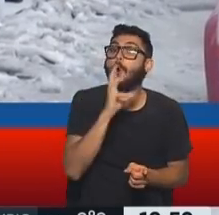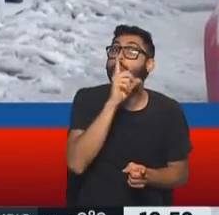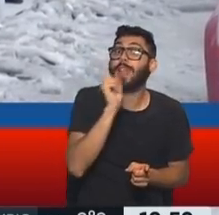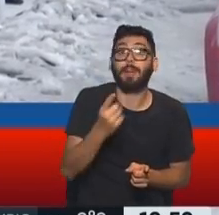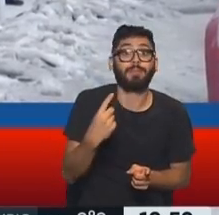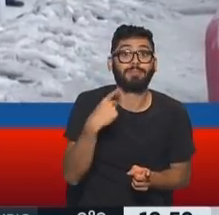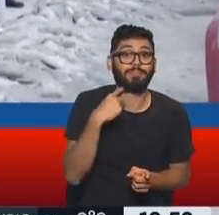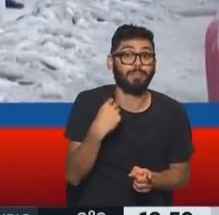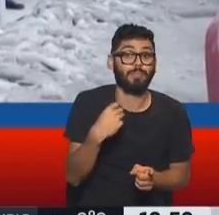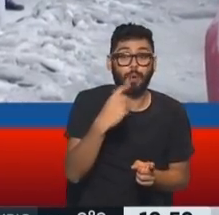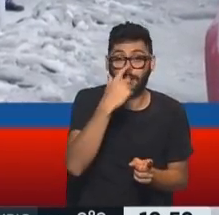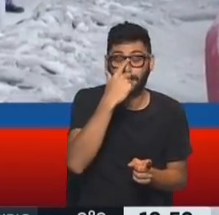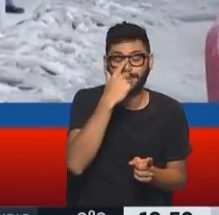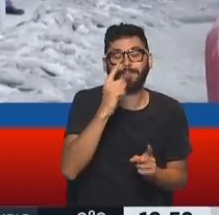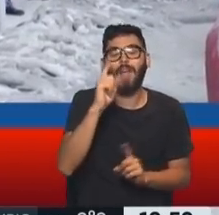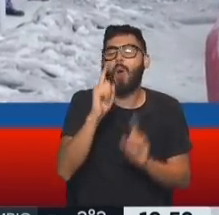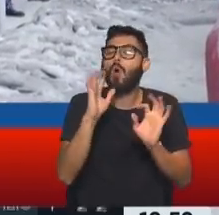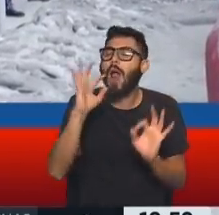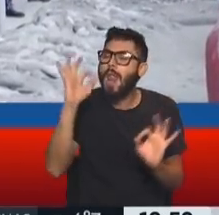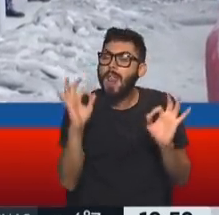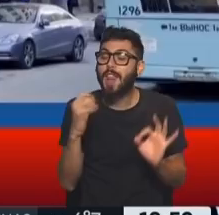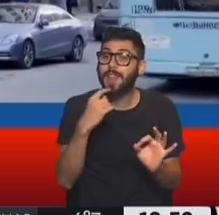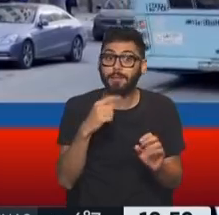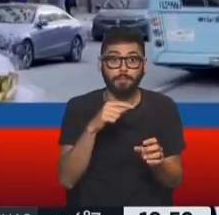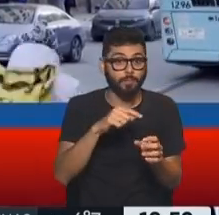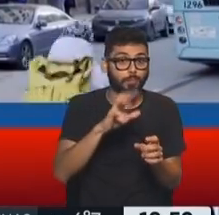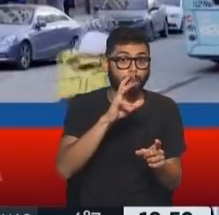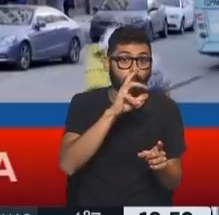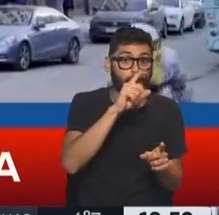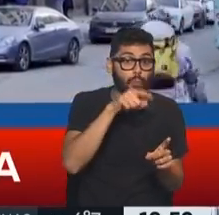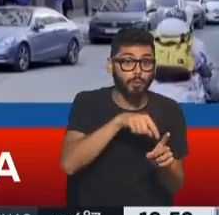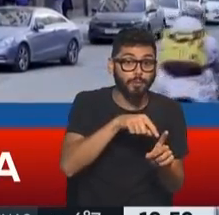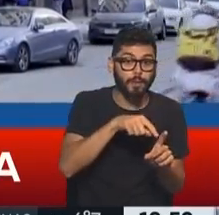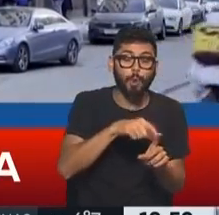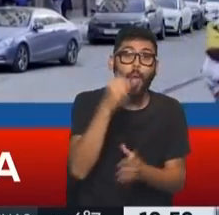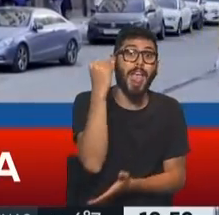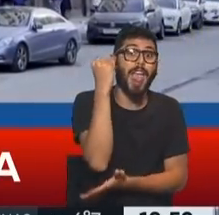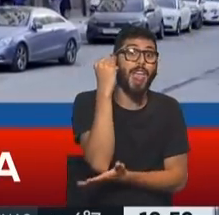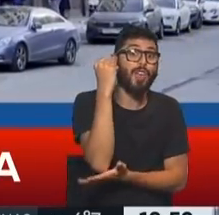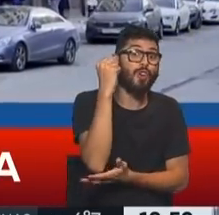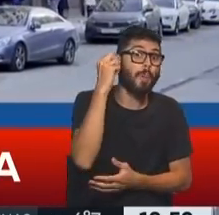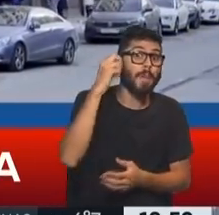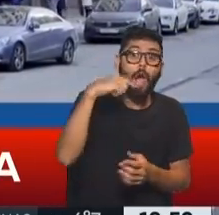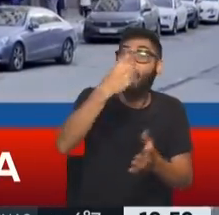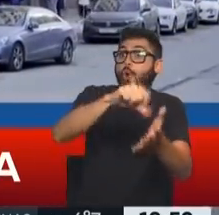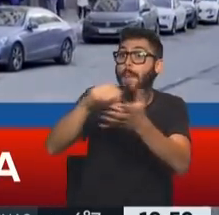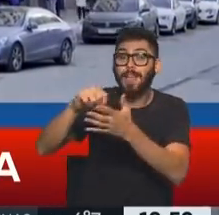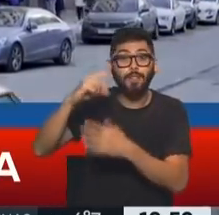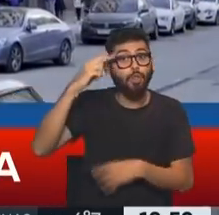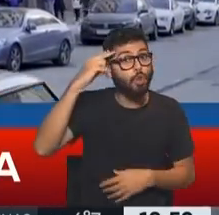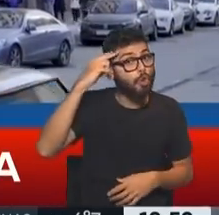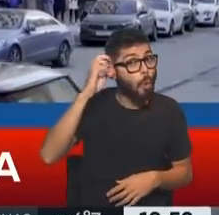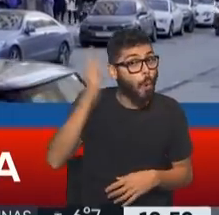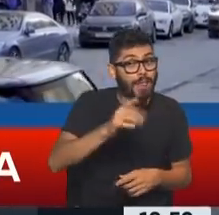excluida se hablan algunos analistas del 90 por ciento de su economía con otros países si no